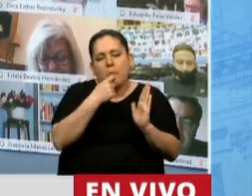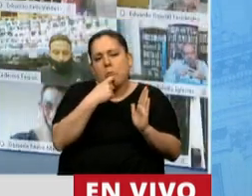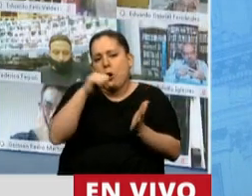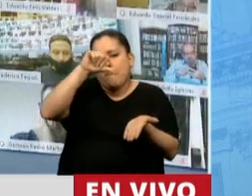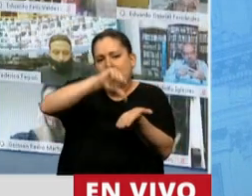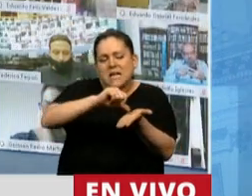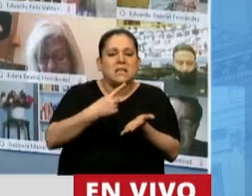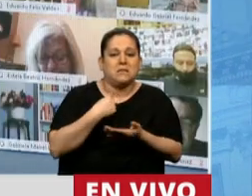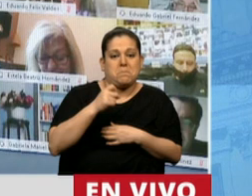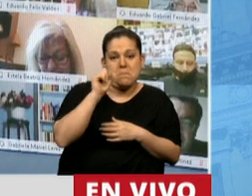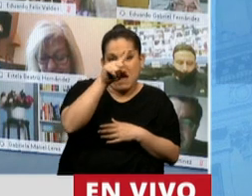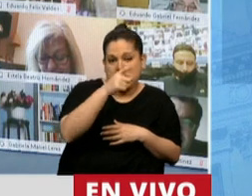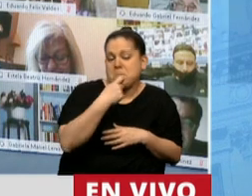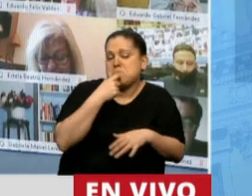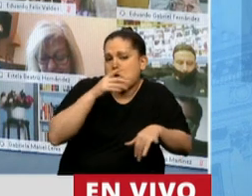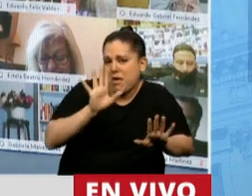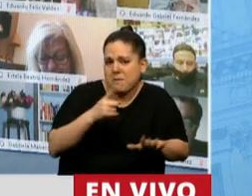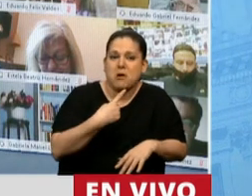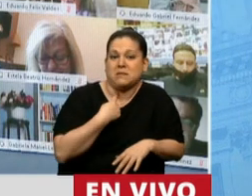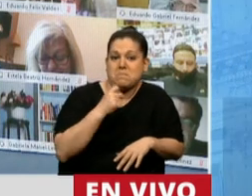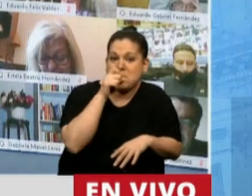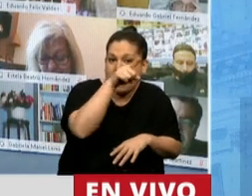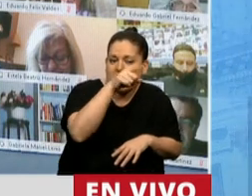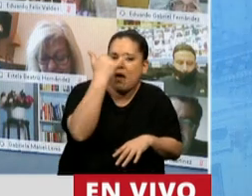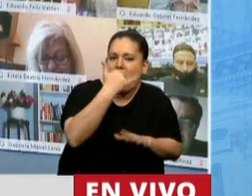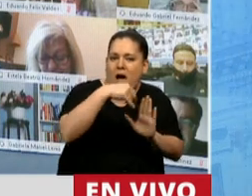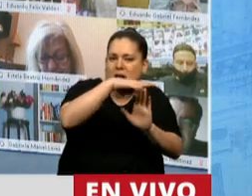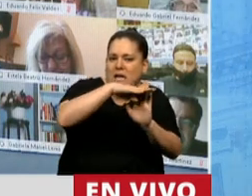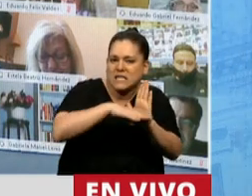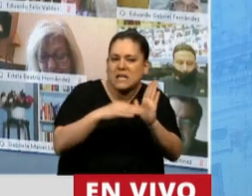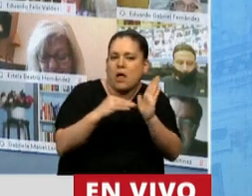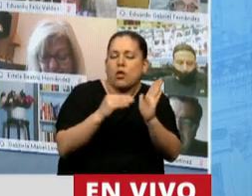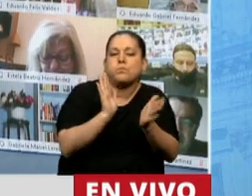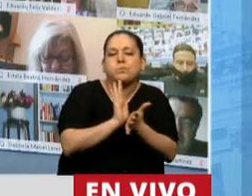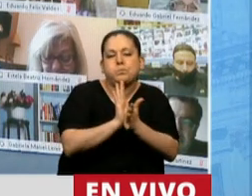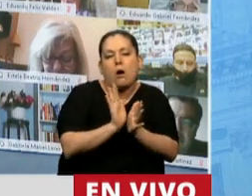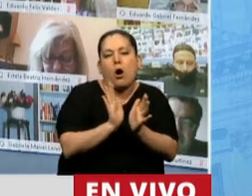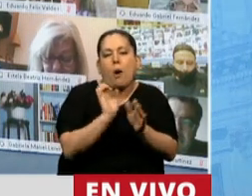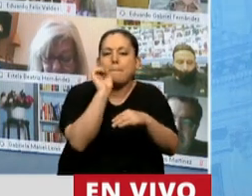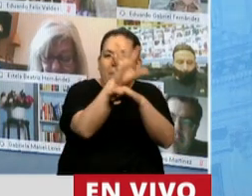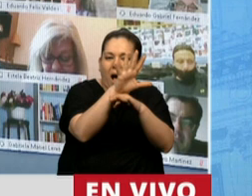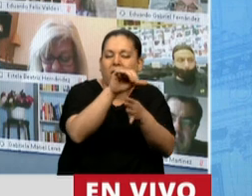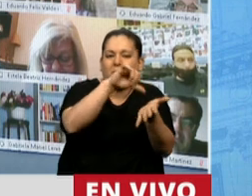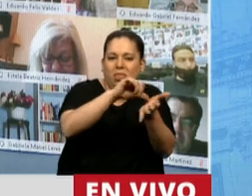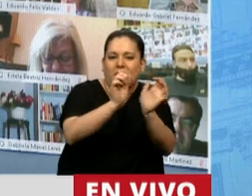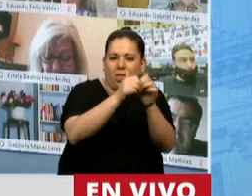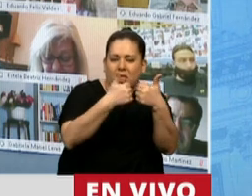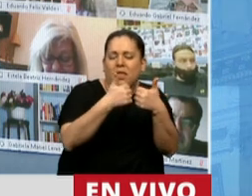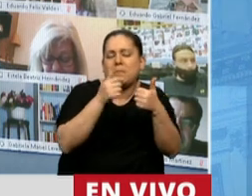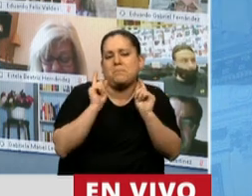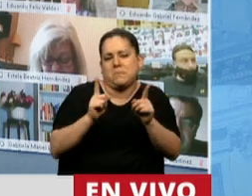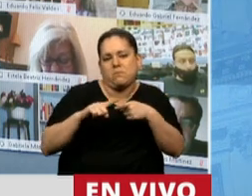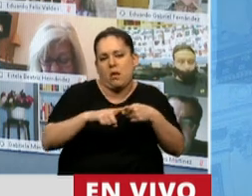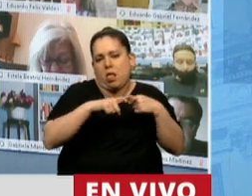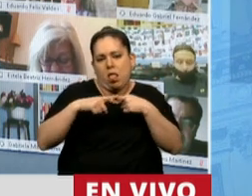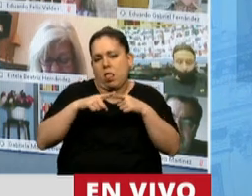ejemplo España este que en algún listado aparece como paraíso fiscal cueva fiscal y todo lo que se debatió acá